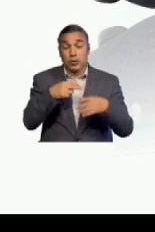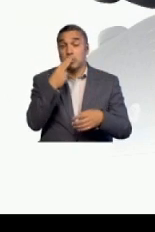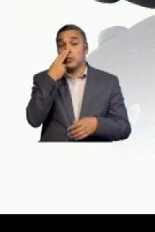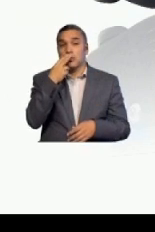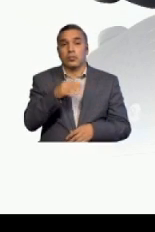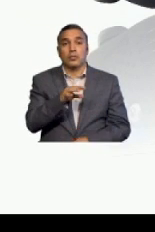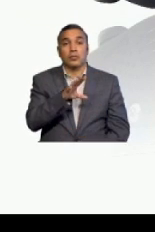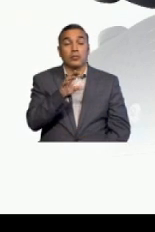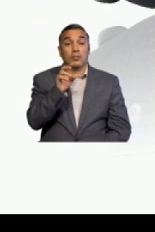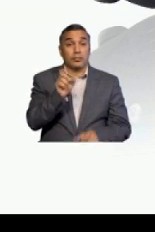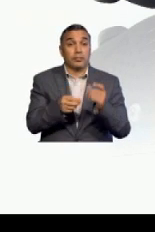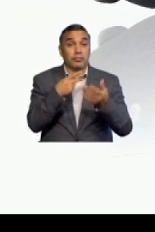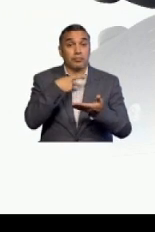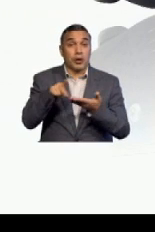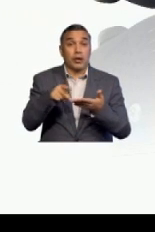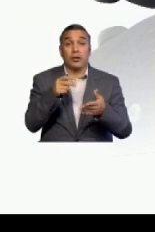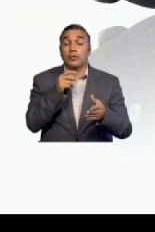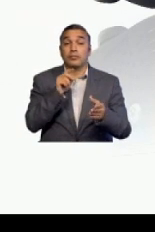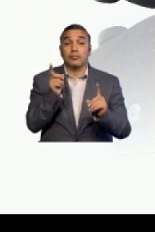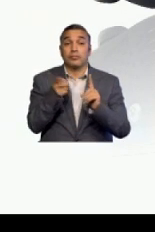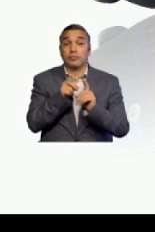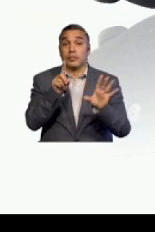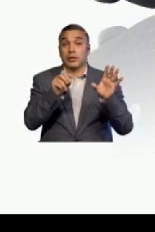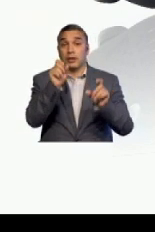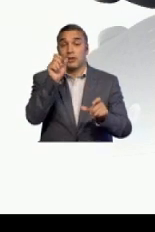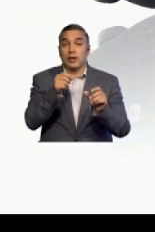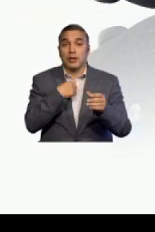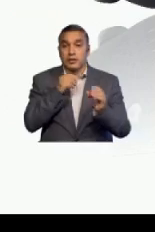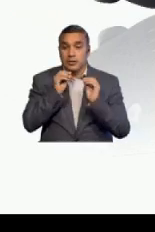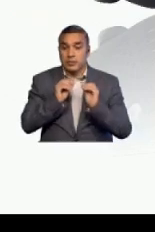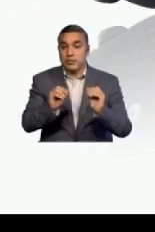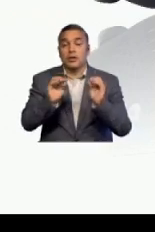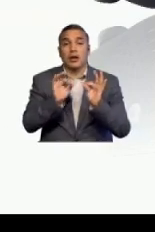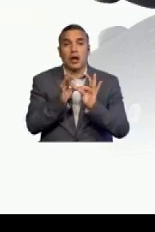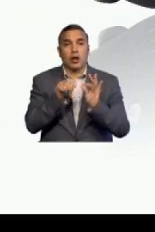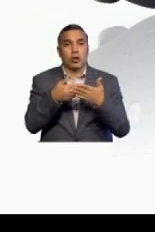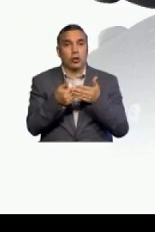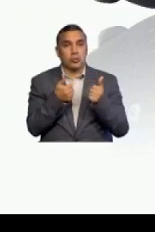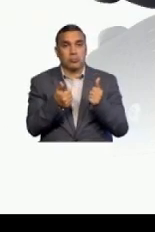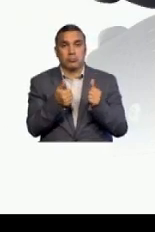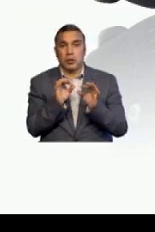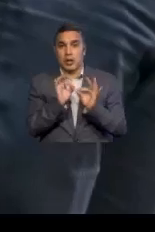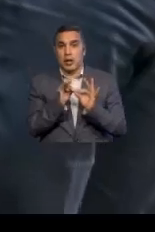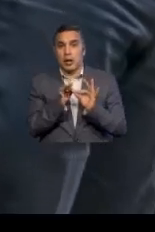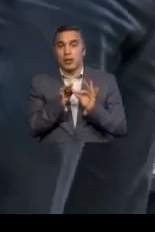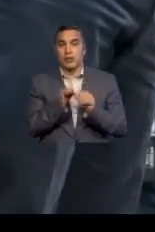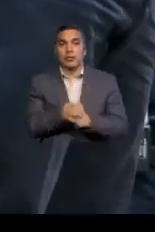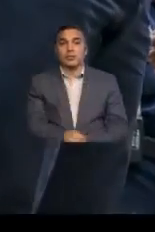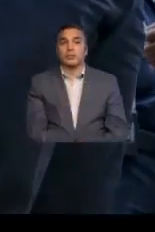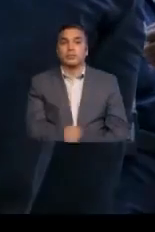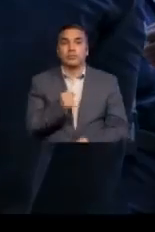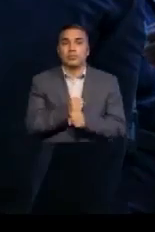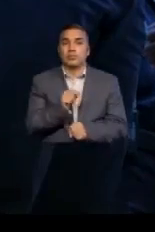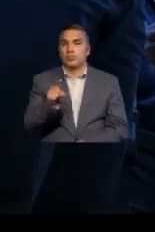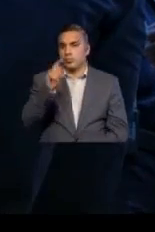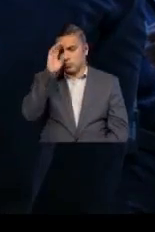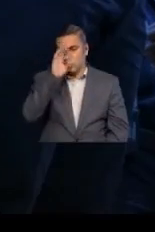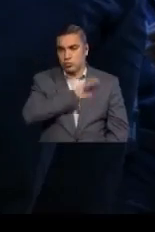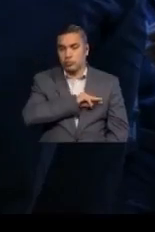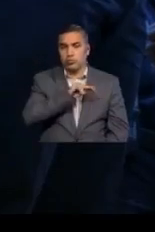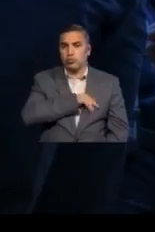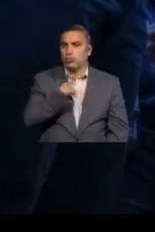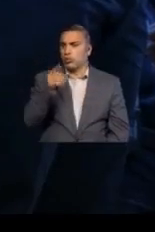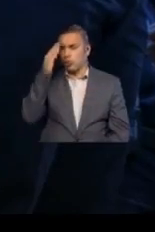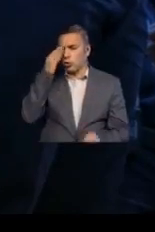$232,562. Esto incluye el entrenamiento para 60 personas y el mantenimiento preventivo reparativo. La misión de los metropolitanos tiene